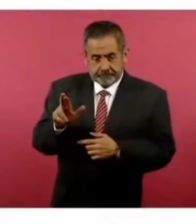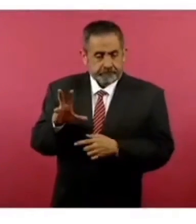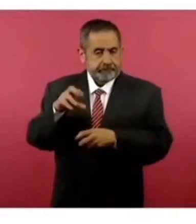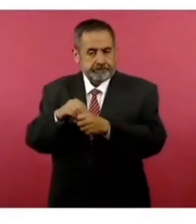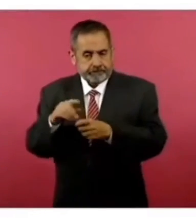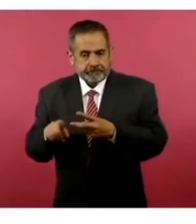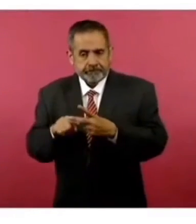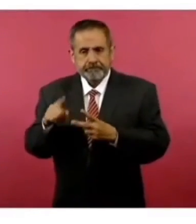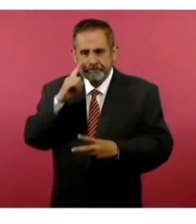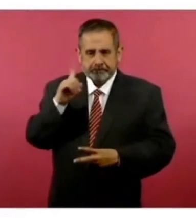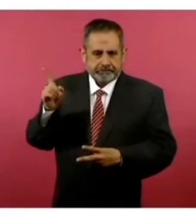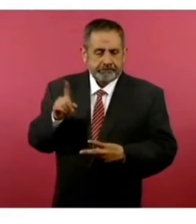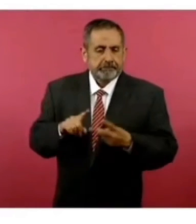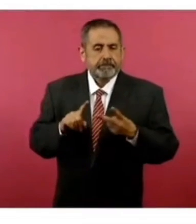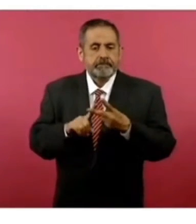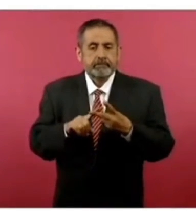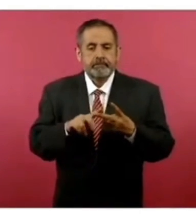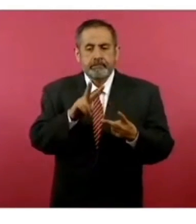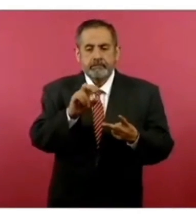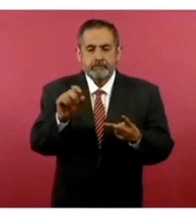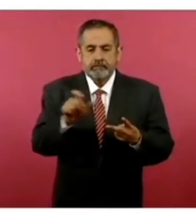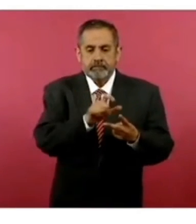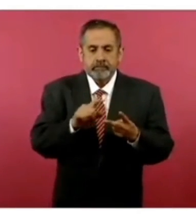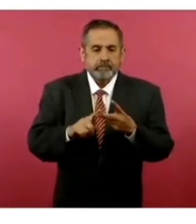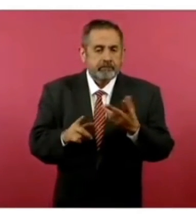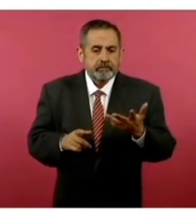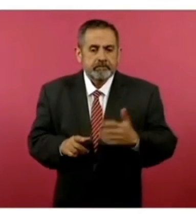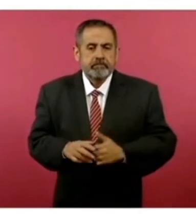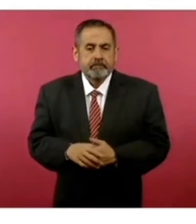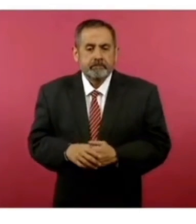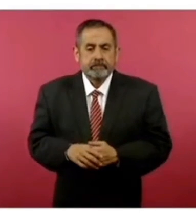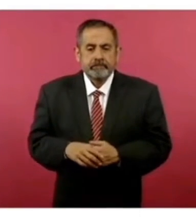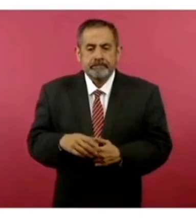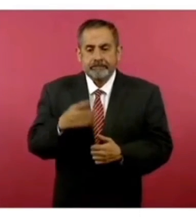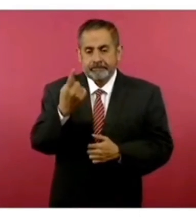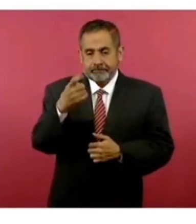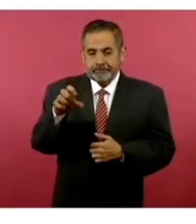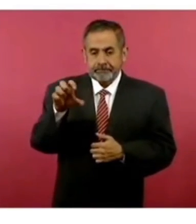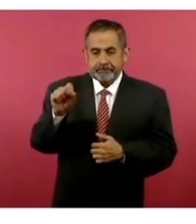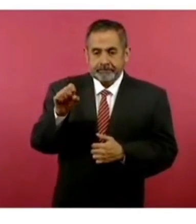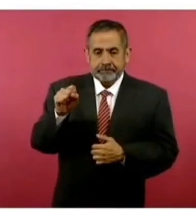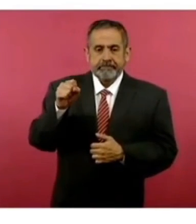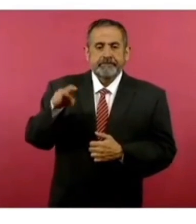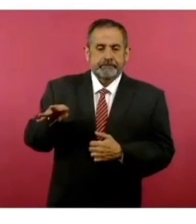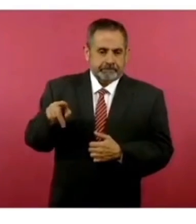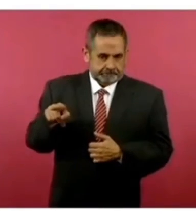este Box son 169